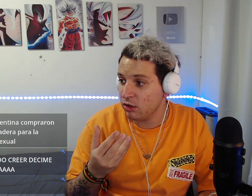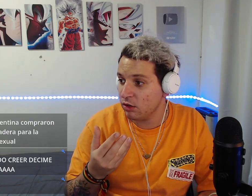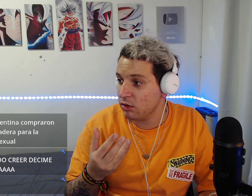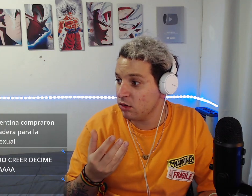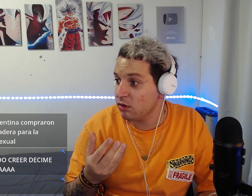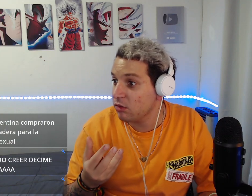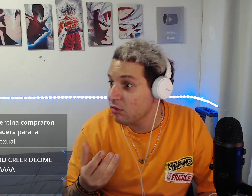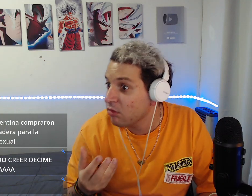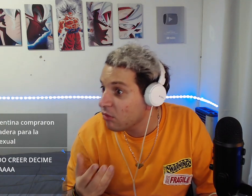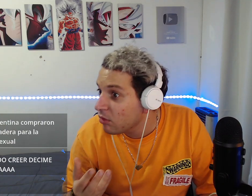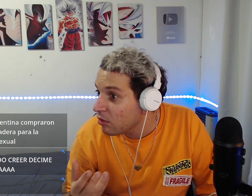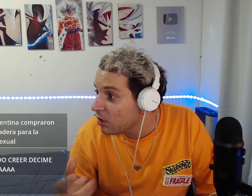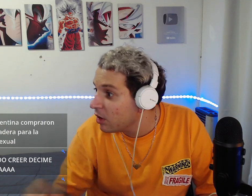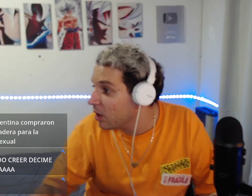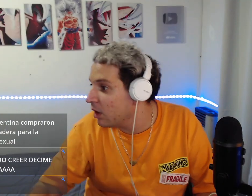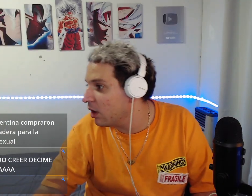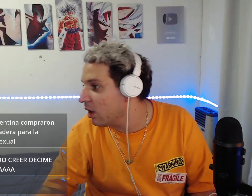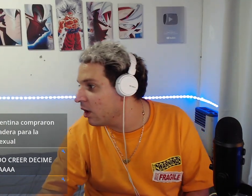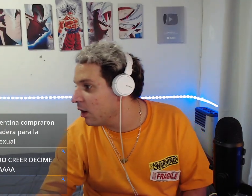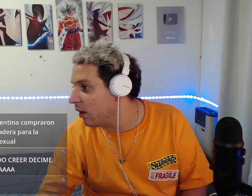olor.